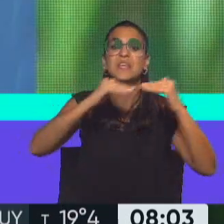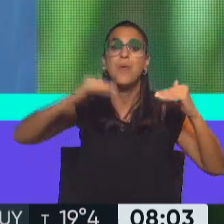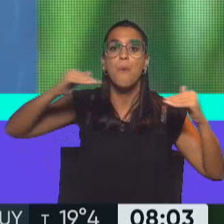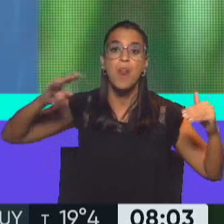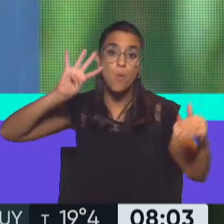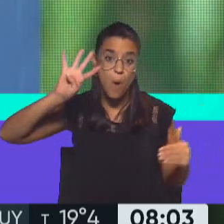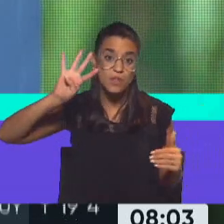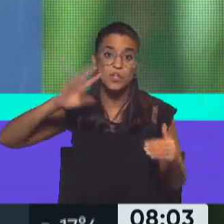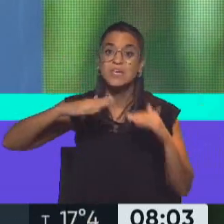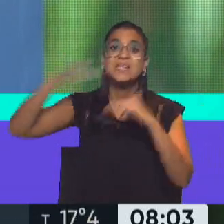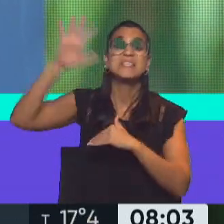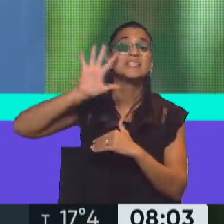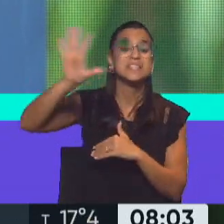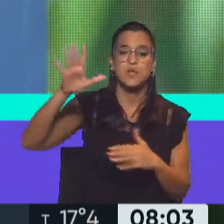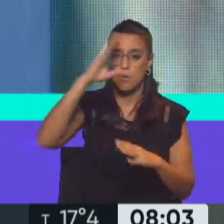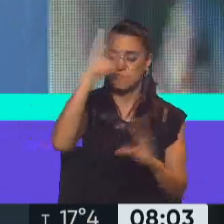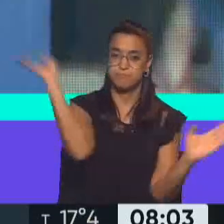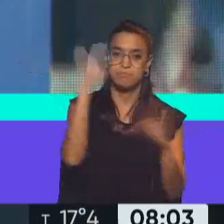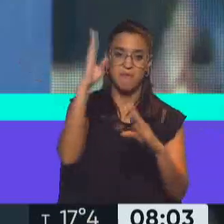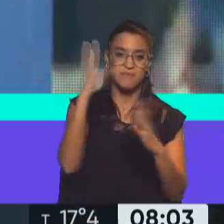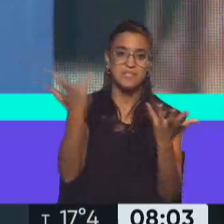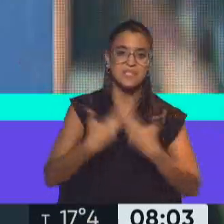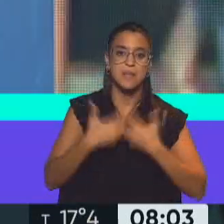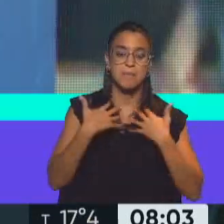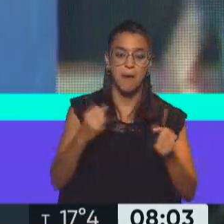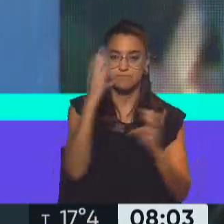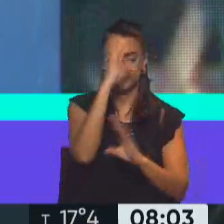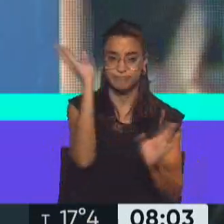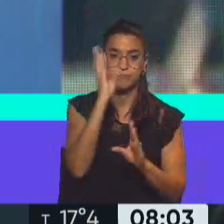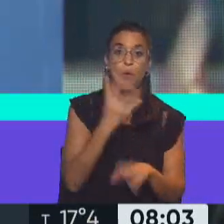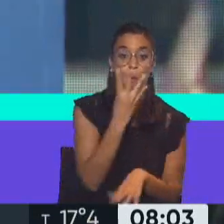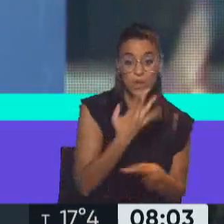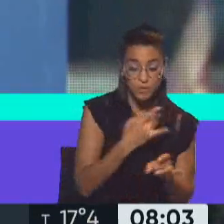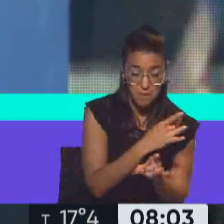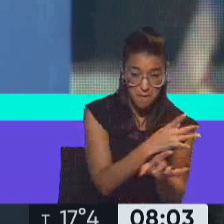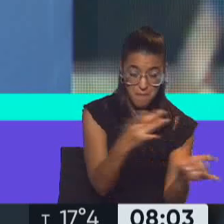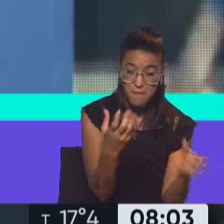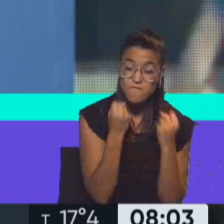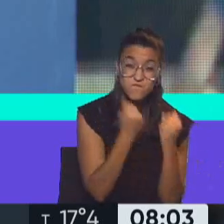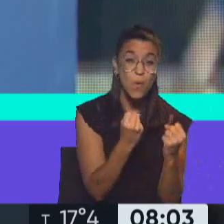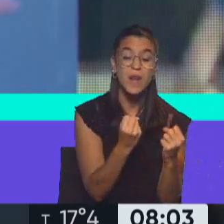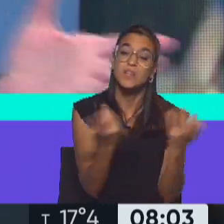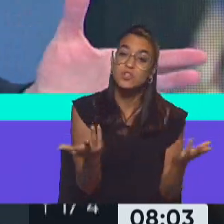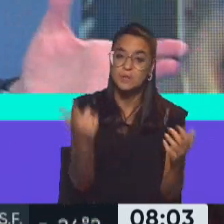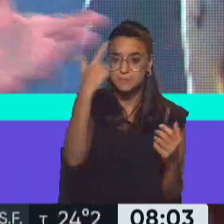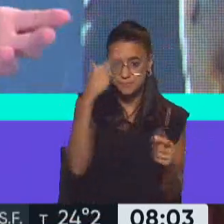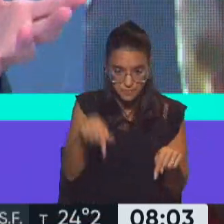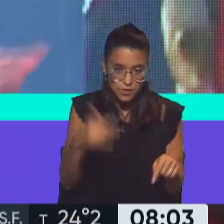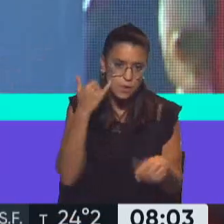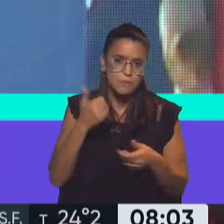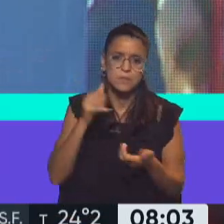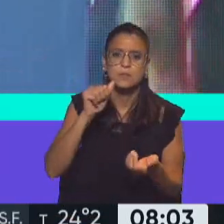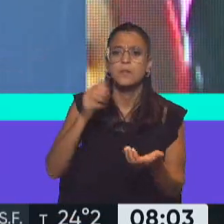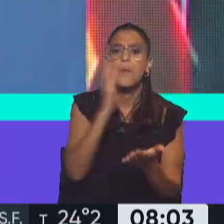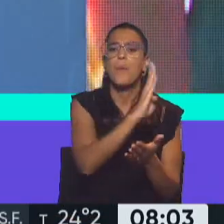el 5 es colapso del sistema sanitario, el 4 es que la gran transmisibilidad les hace pensar, esto está publicado